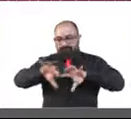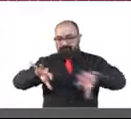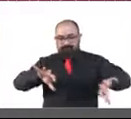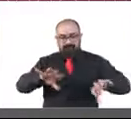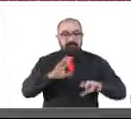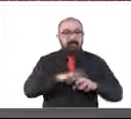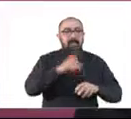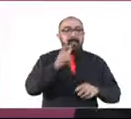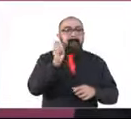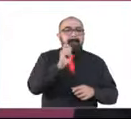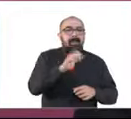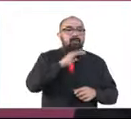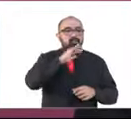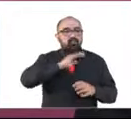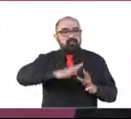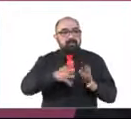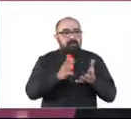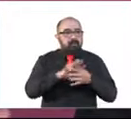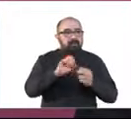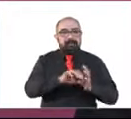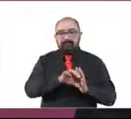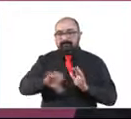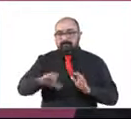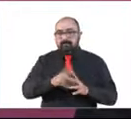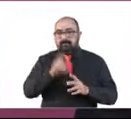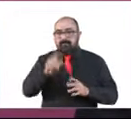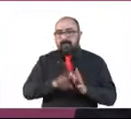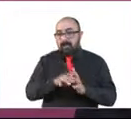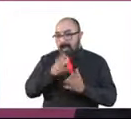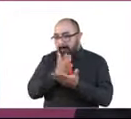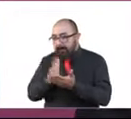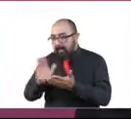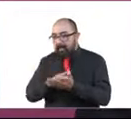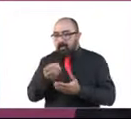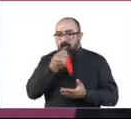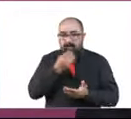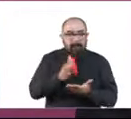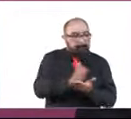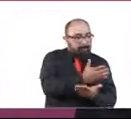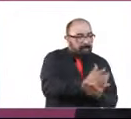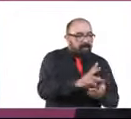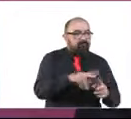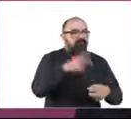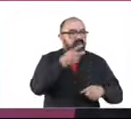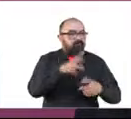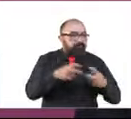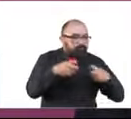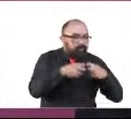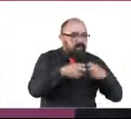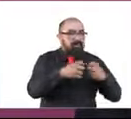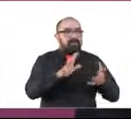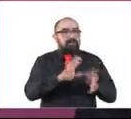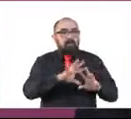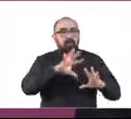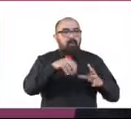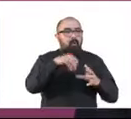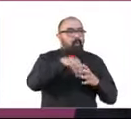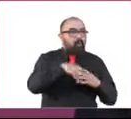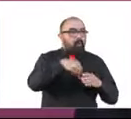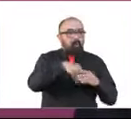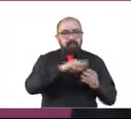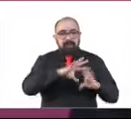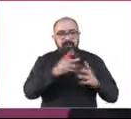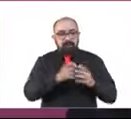y inorgánica. Y ya la ciudad, la ciudadanía realmente sigue separando la basura de esta manera. Siempre hay un porcentaje que no lo